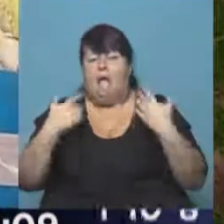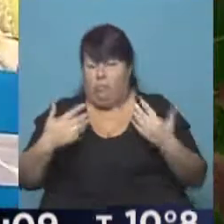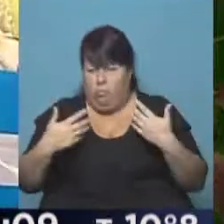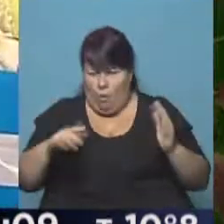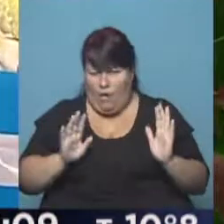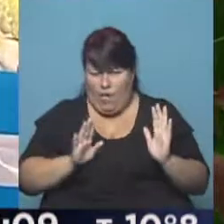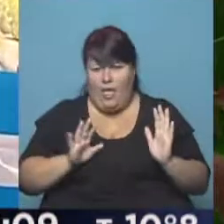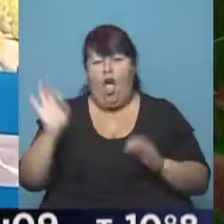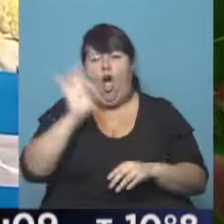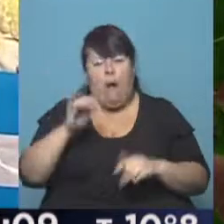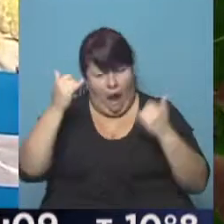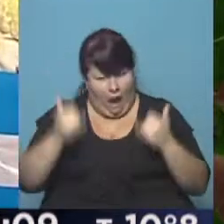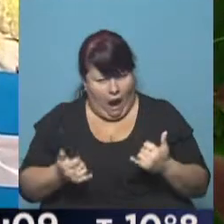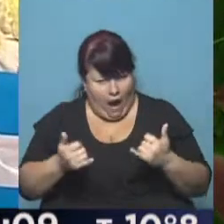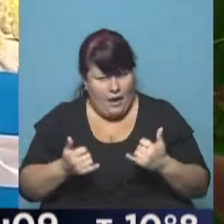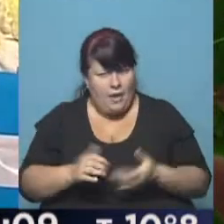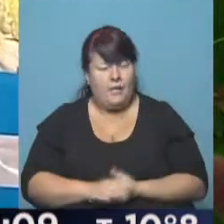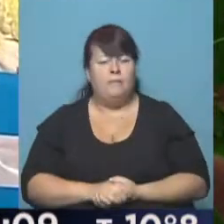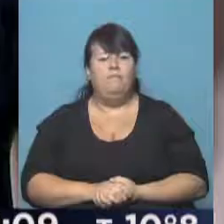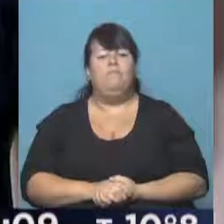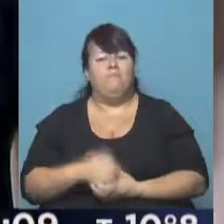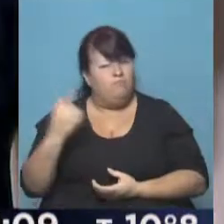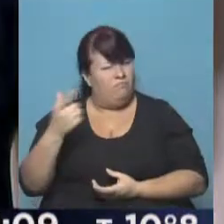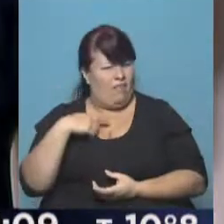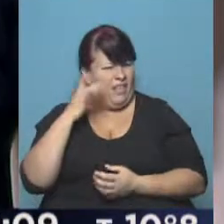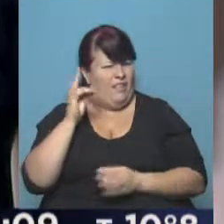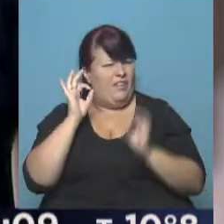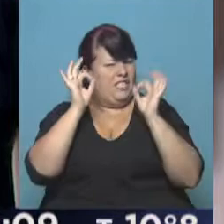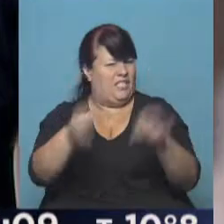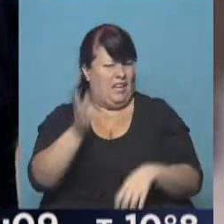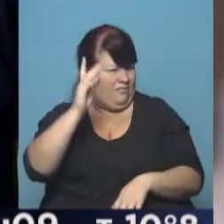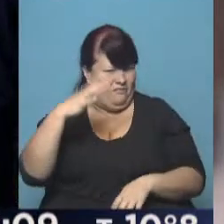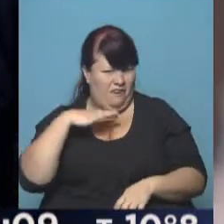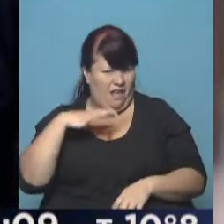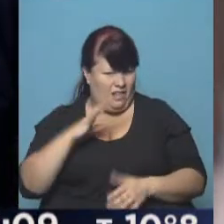posibilidades, de oportunidades, y que estamos lejos de alcanzarlo todavía.